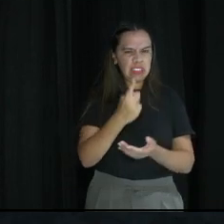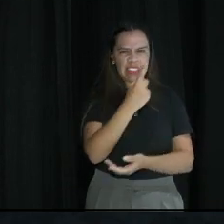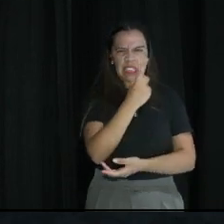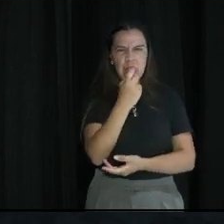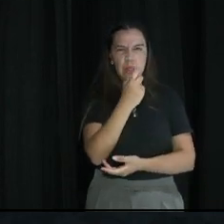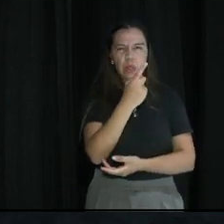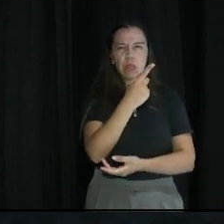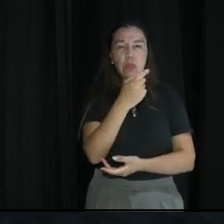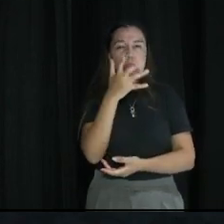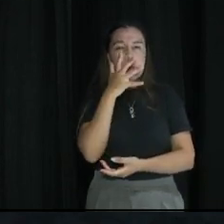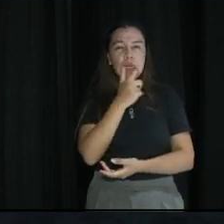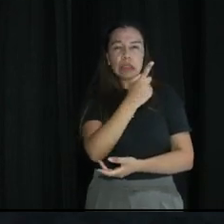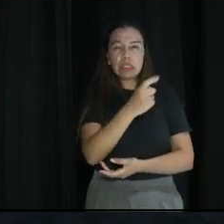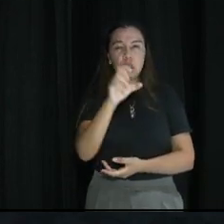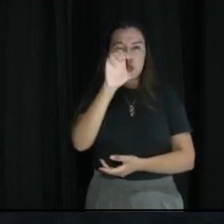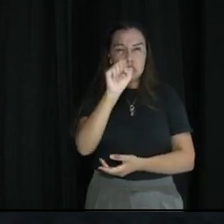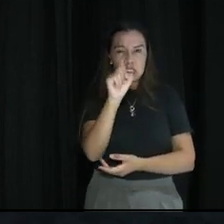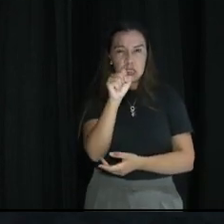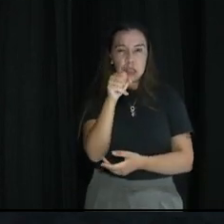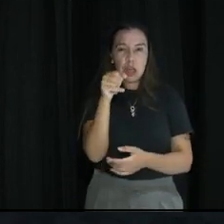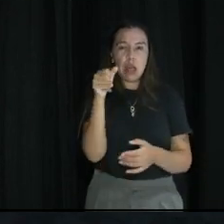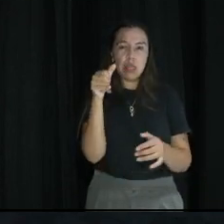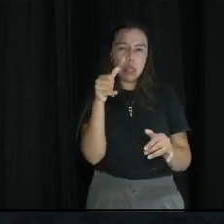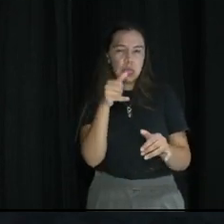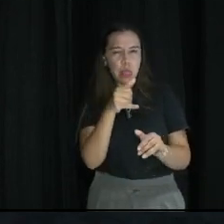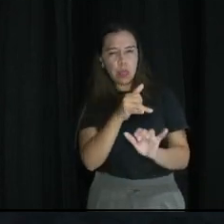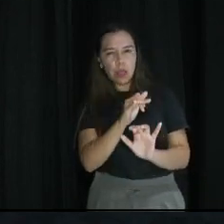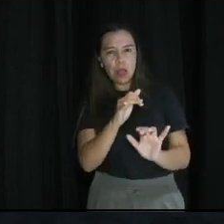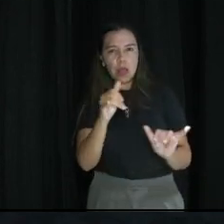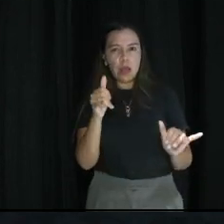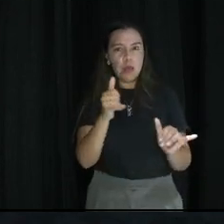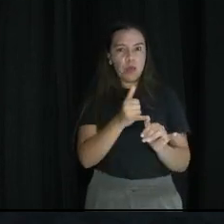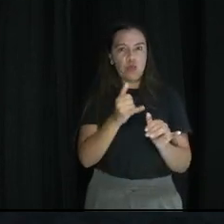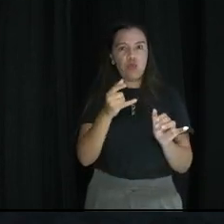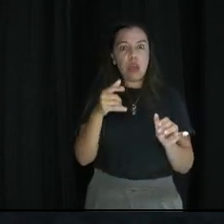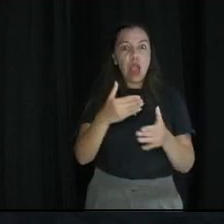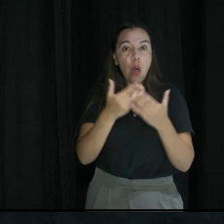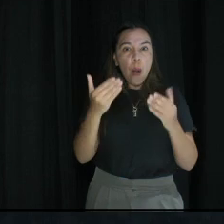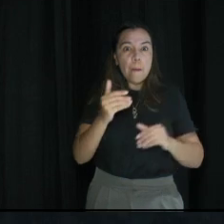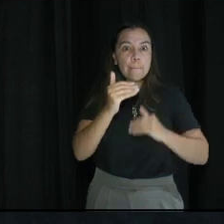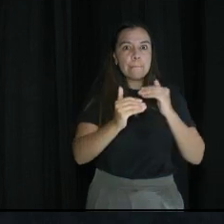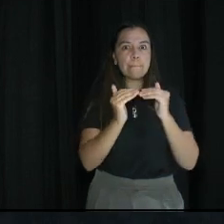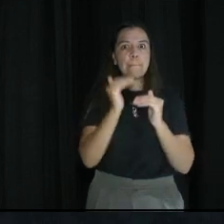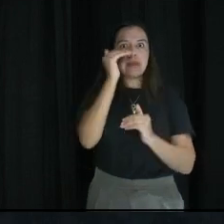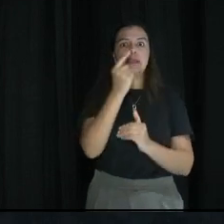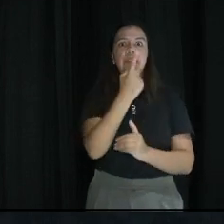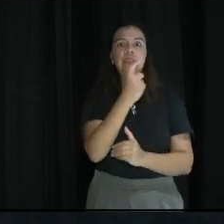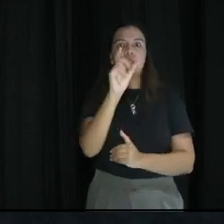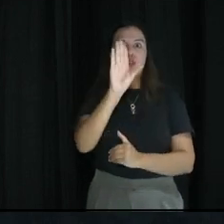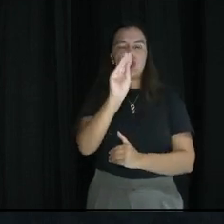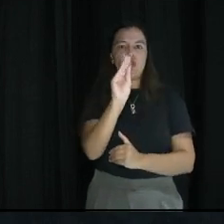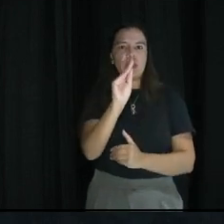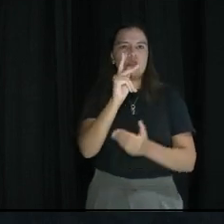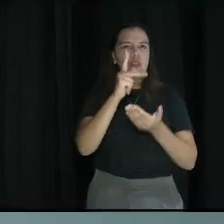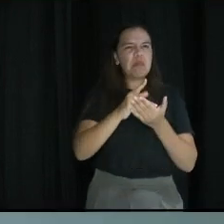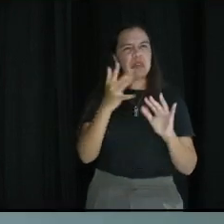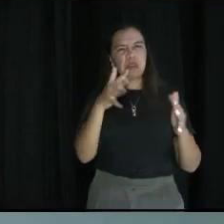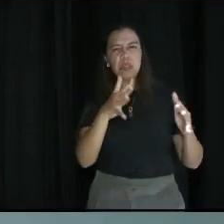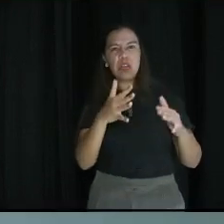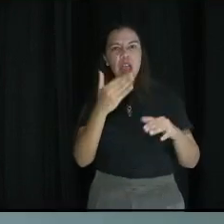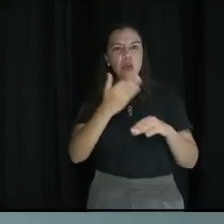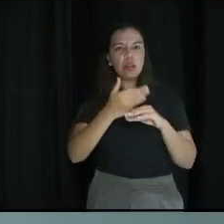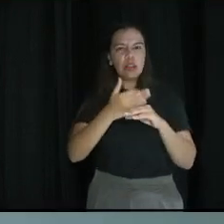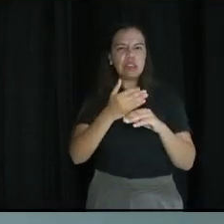casi 160 kilos, y el animal va a llegar a casi los 190 kilos sin problemas. Ahorita debe de estar ya cerca